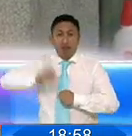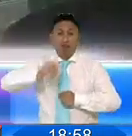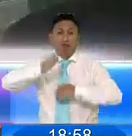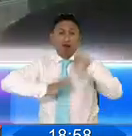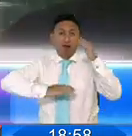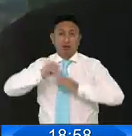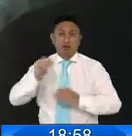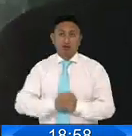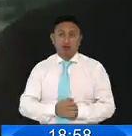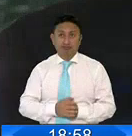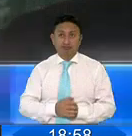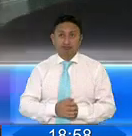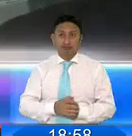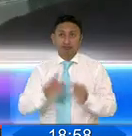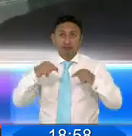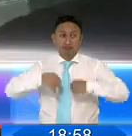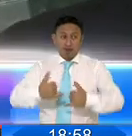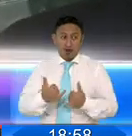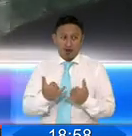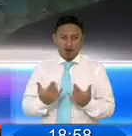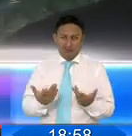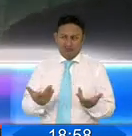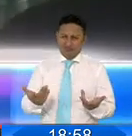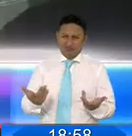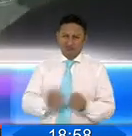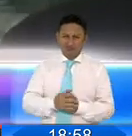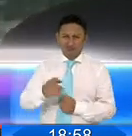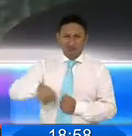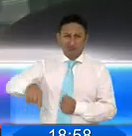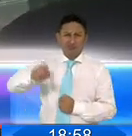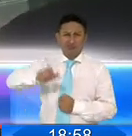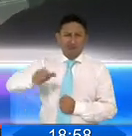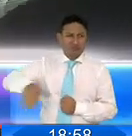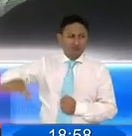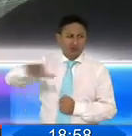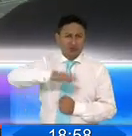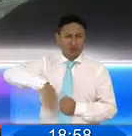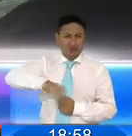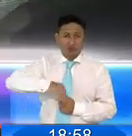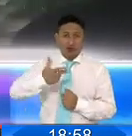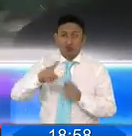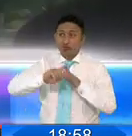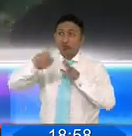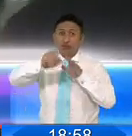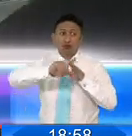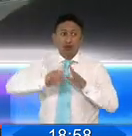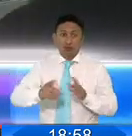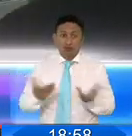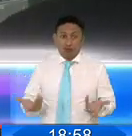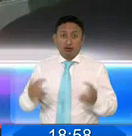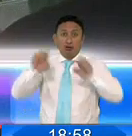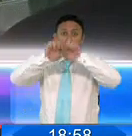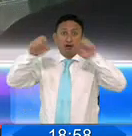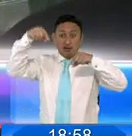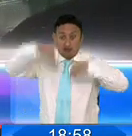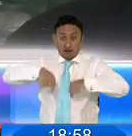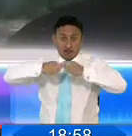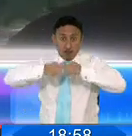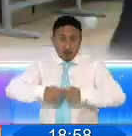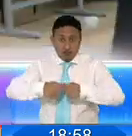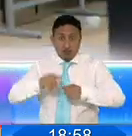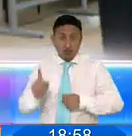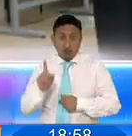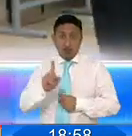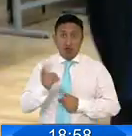inocencia. Nos queda un muy mal sabor de boca conocer que todos los públicos están ya fuera del país. Y son los empresarios los que están todavía dando la